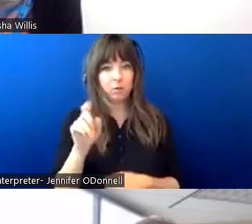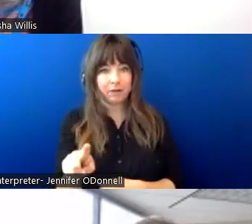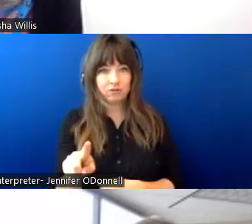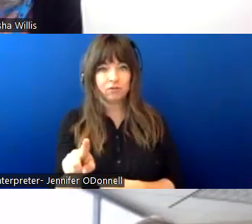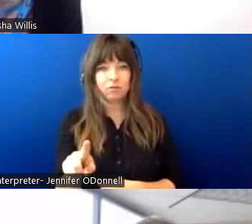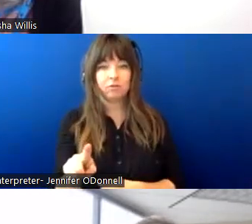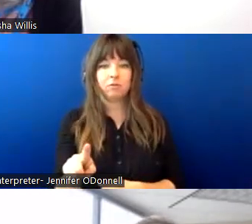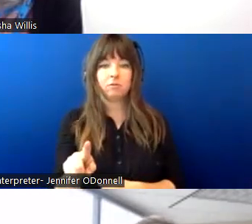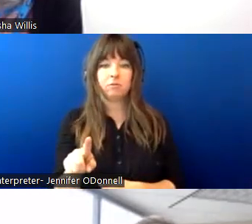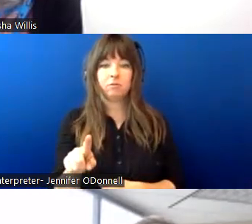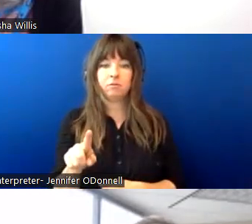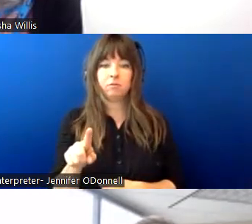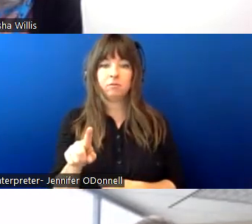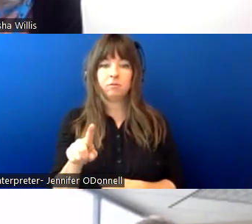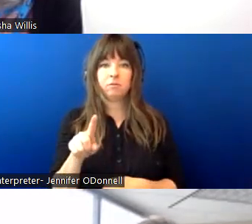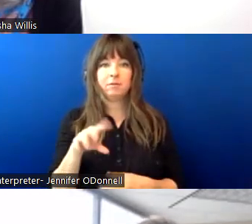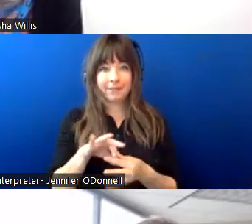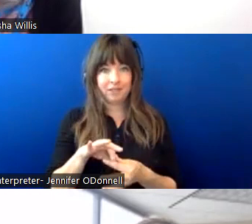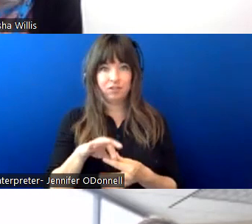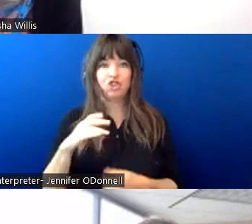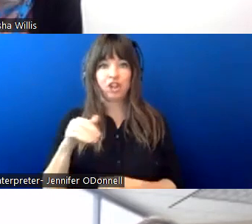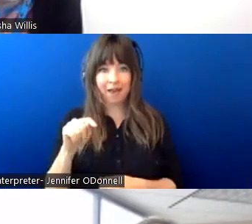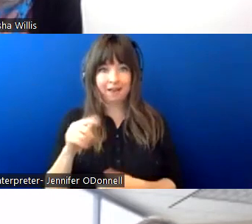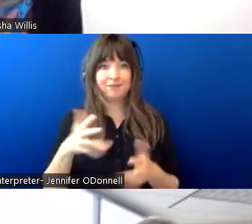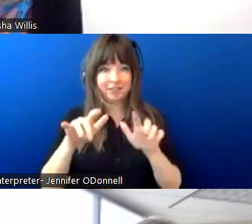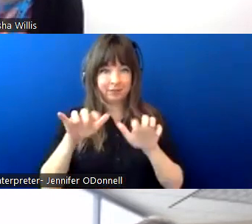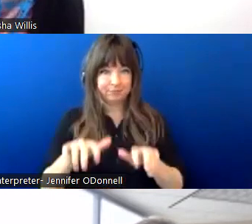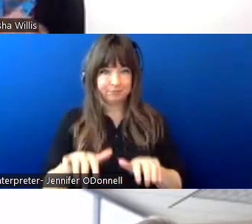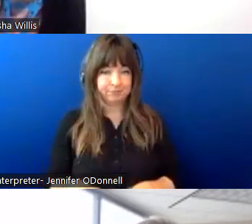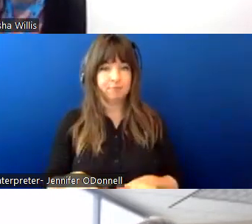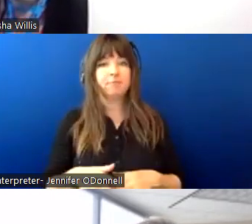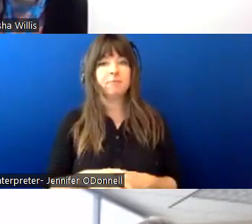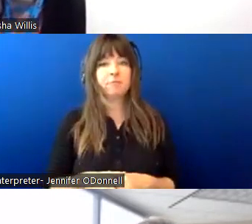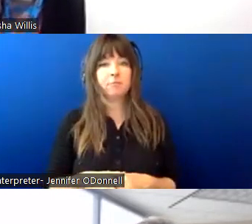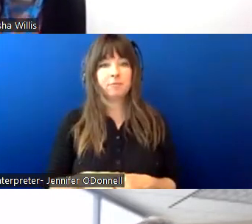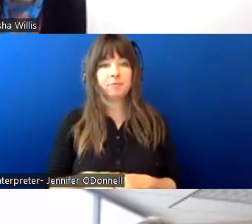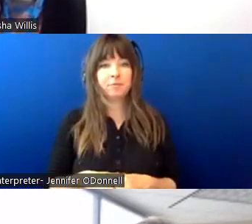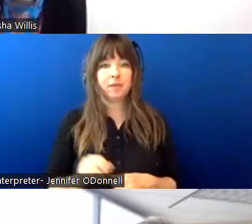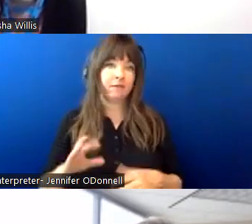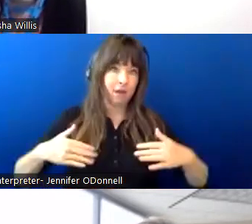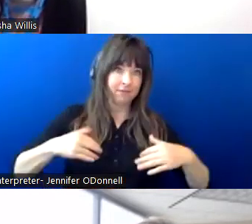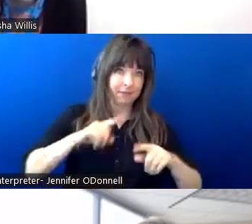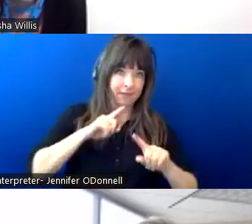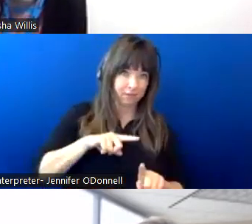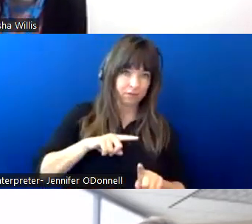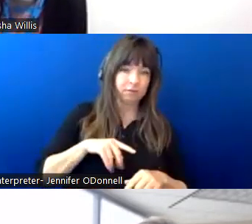vamos a responder las preguntas que están en el chat, que si todavía no se han respondido.